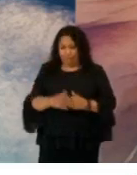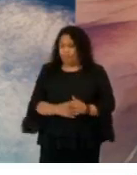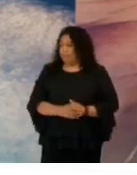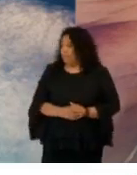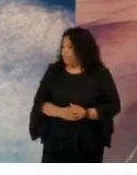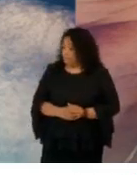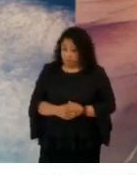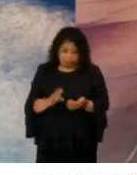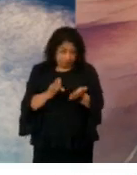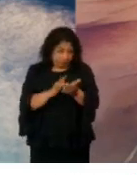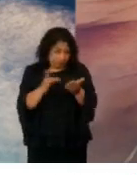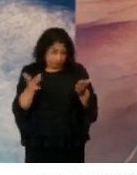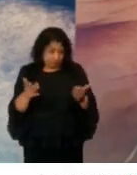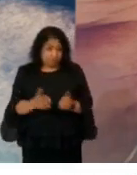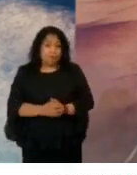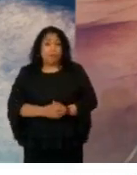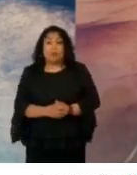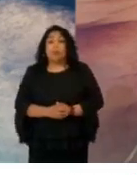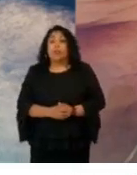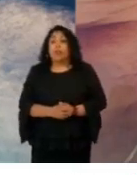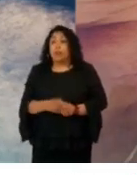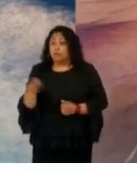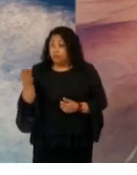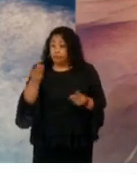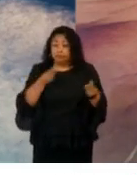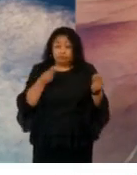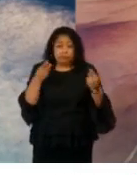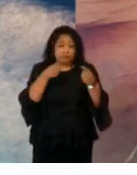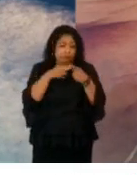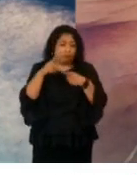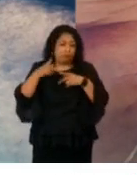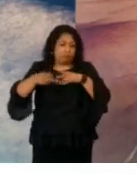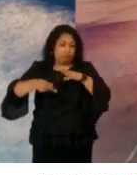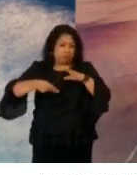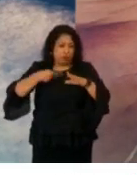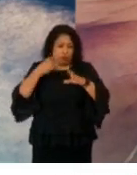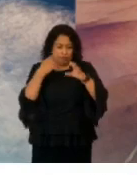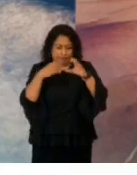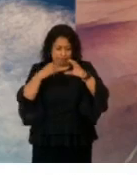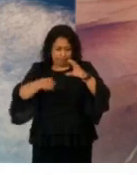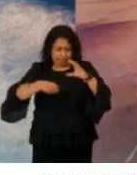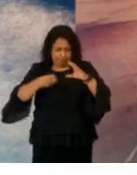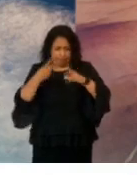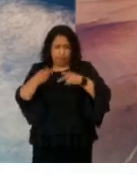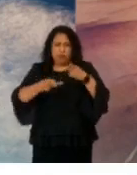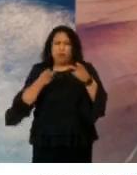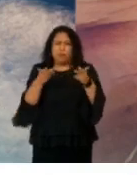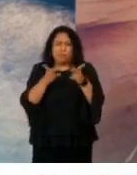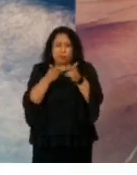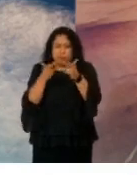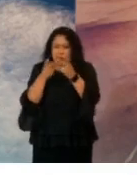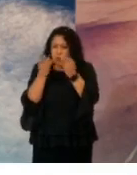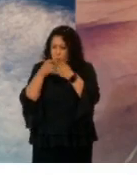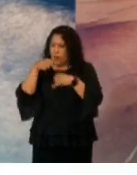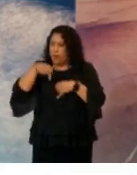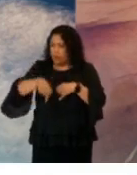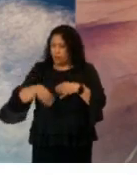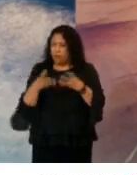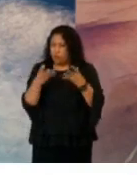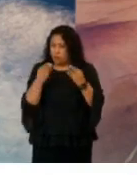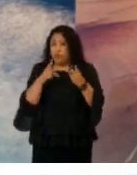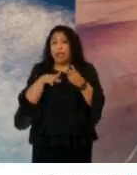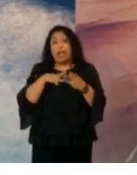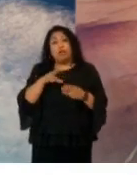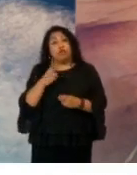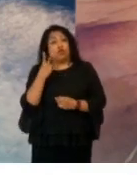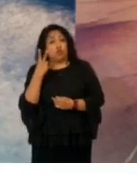gracias, tocayo. Pues llegaron varias preguntas por la vía virtual. Muchas son coincidentes con las que aquí se hicieron, pero hay